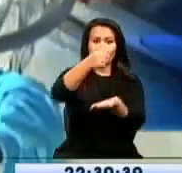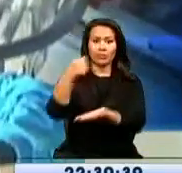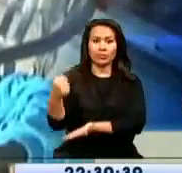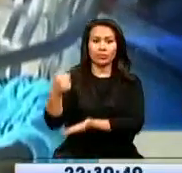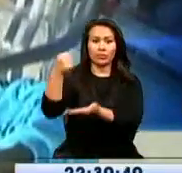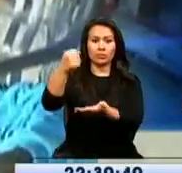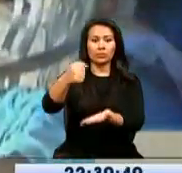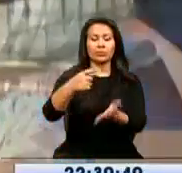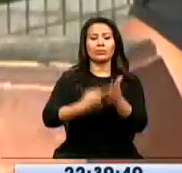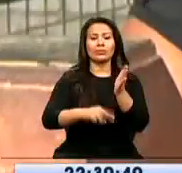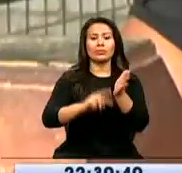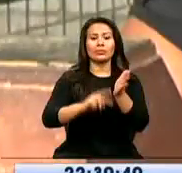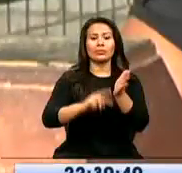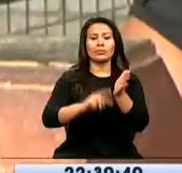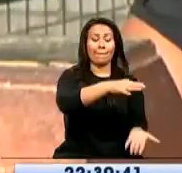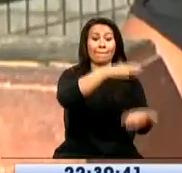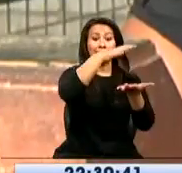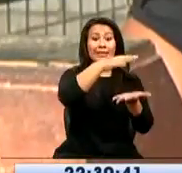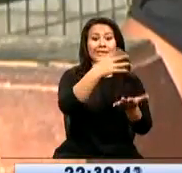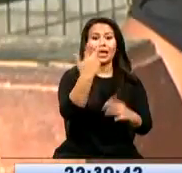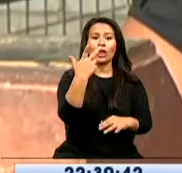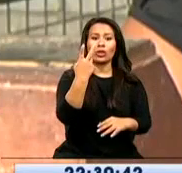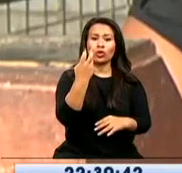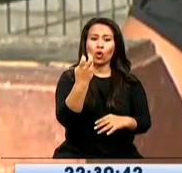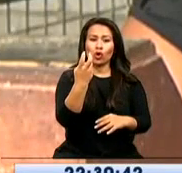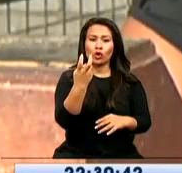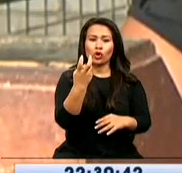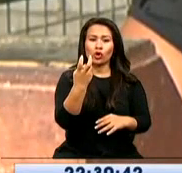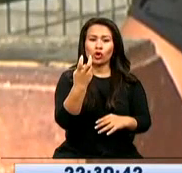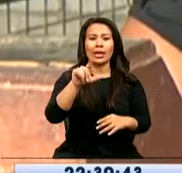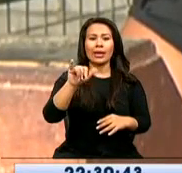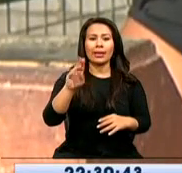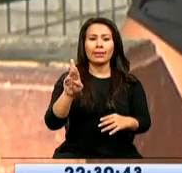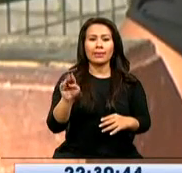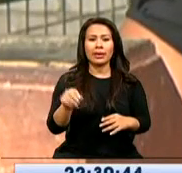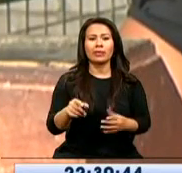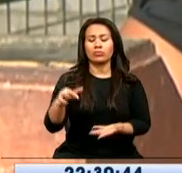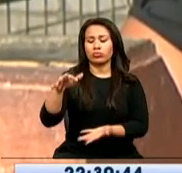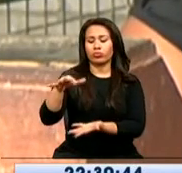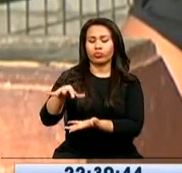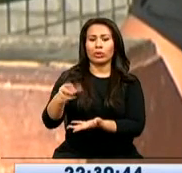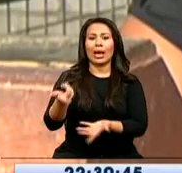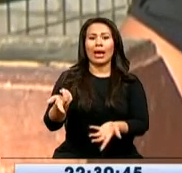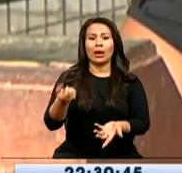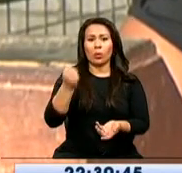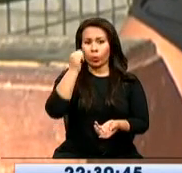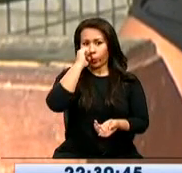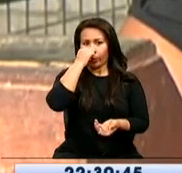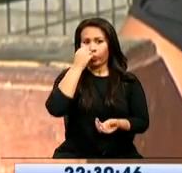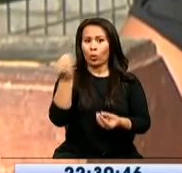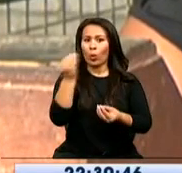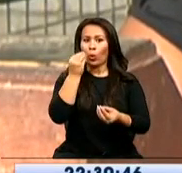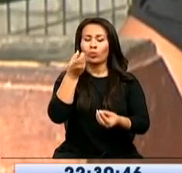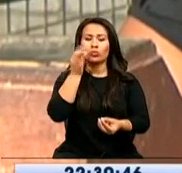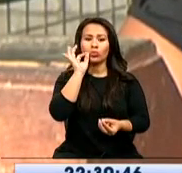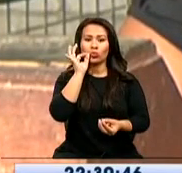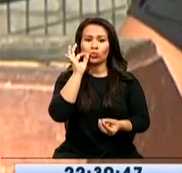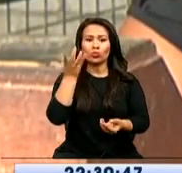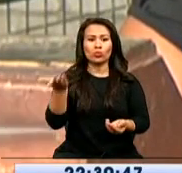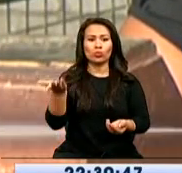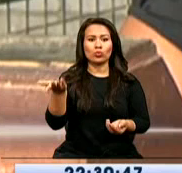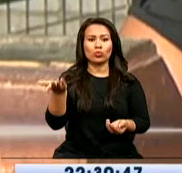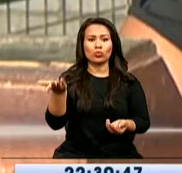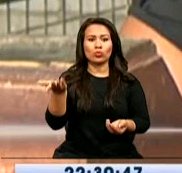10 a 12 libras. Aquí la mole, la que le explico, la blanca y la gallina roja, esa es la ponedora. Esa gallina es muy rica para seco,